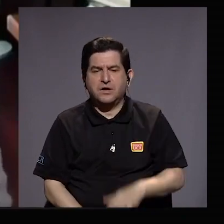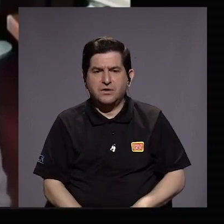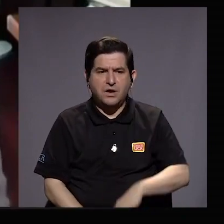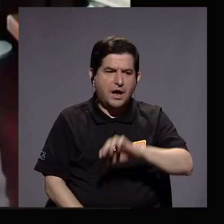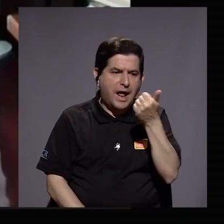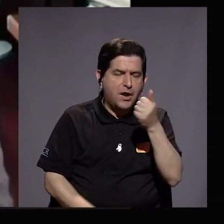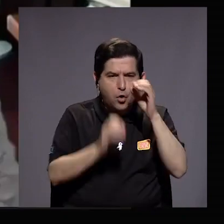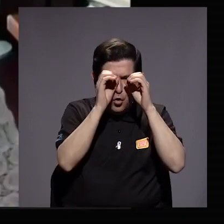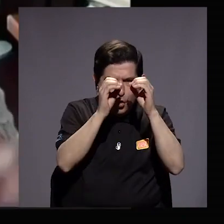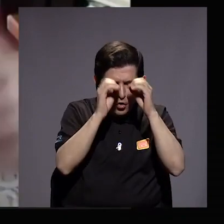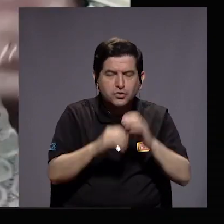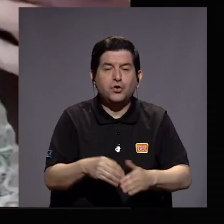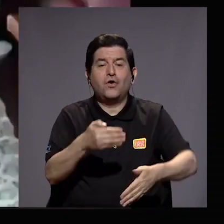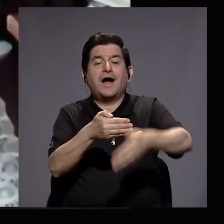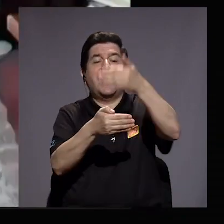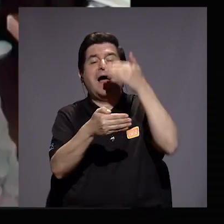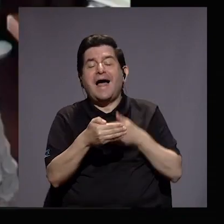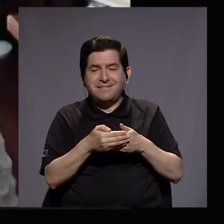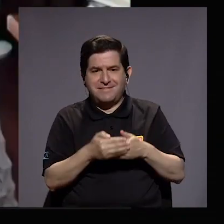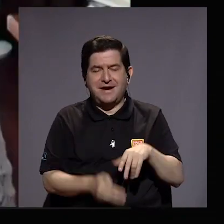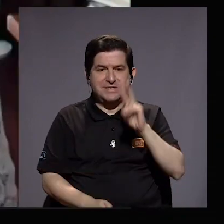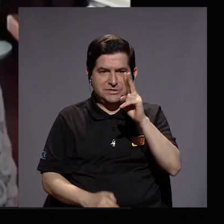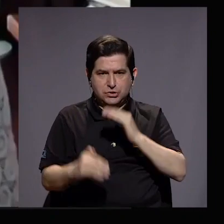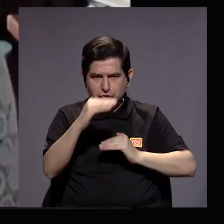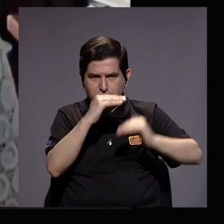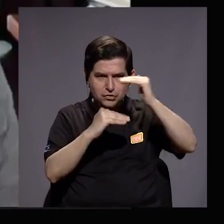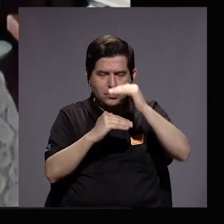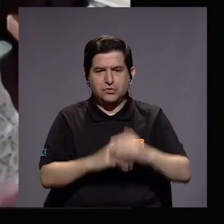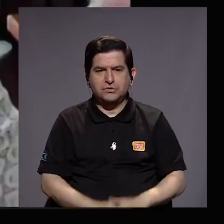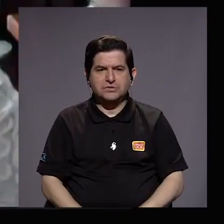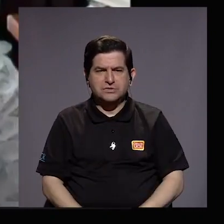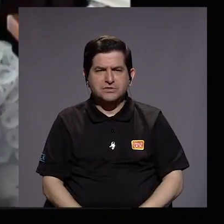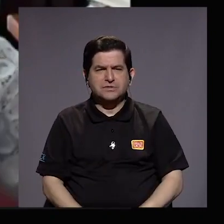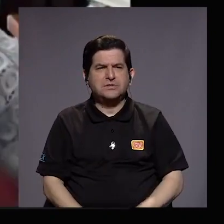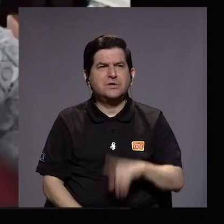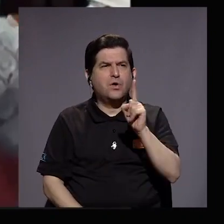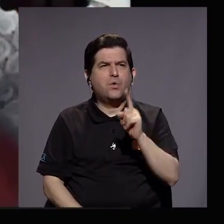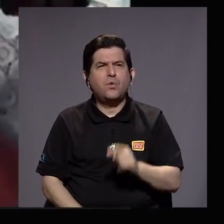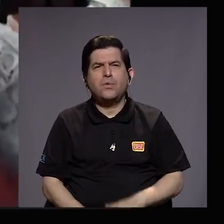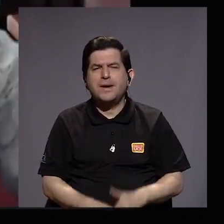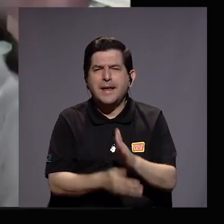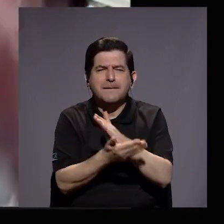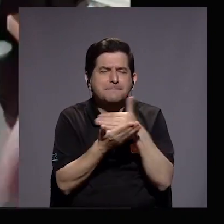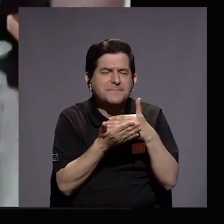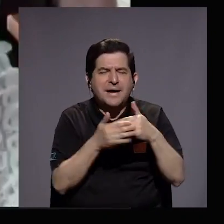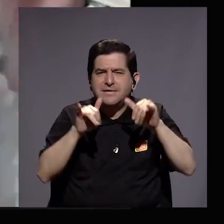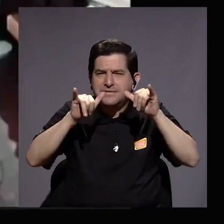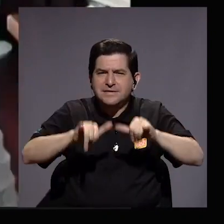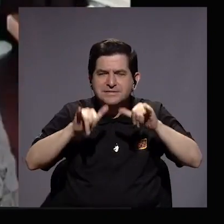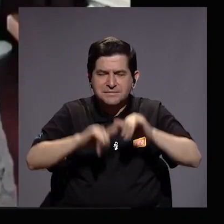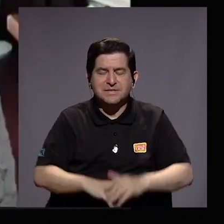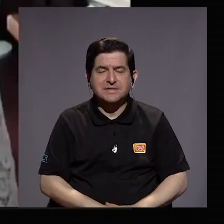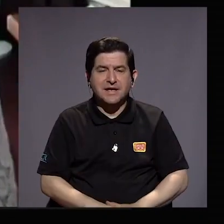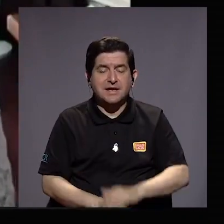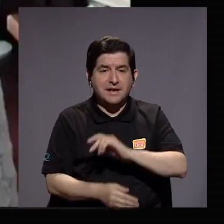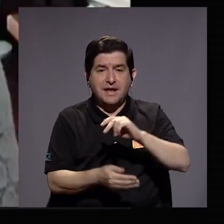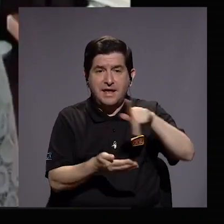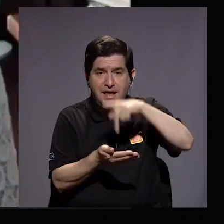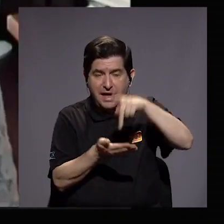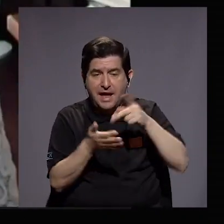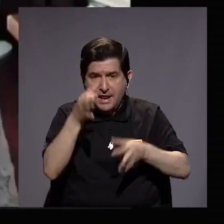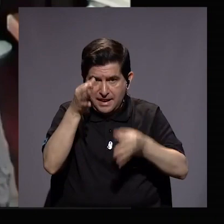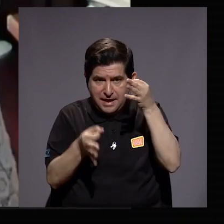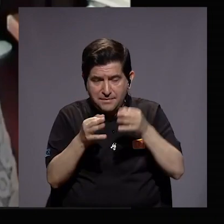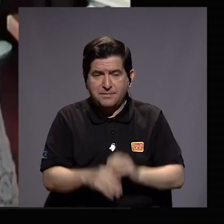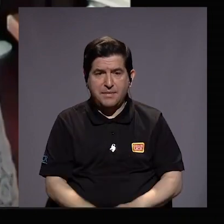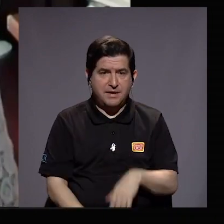odontología, al otro microbiología, y atrás, en 2 edificios, que todavía quedaba una muestra de esos edificios ahí en la Plaza de la